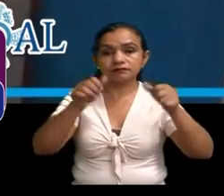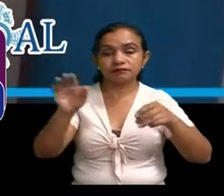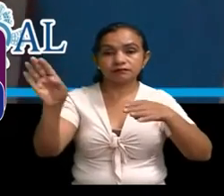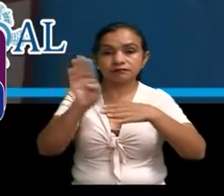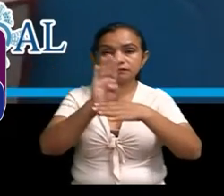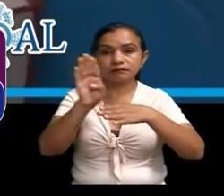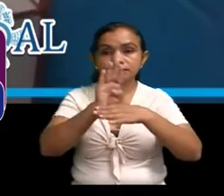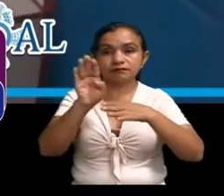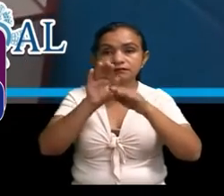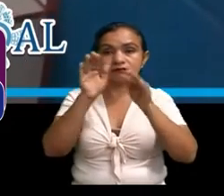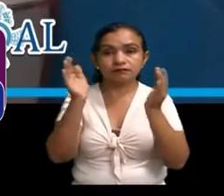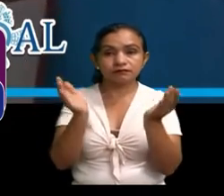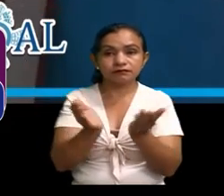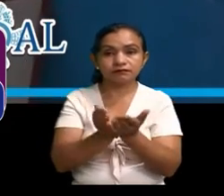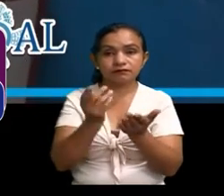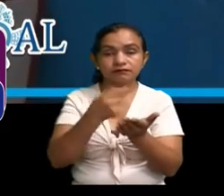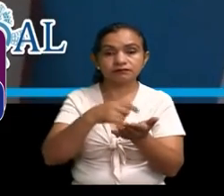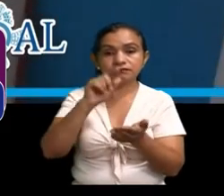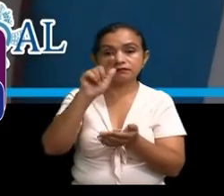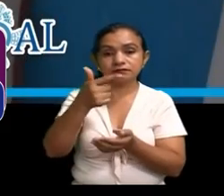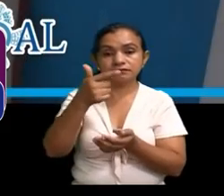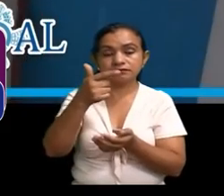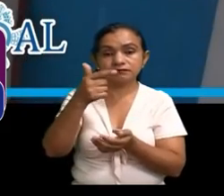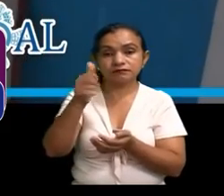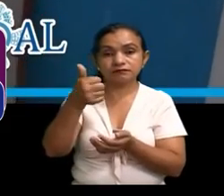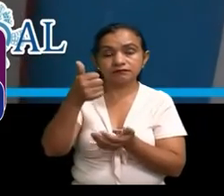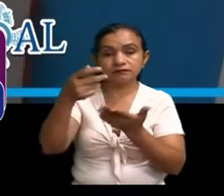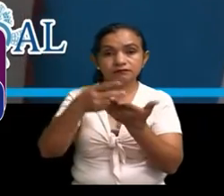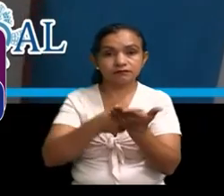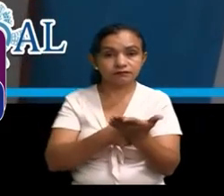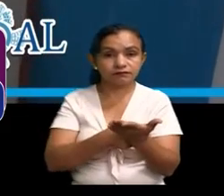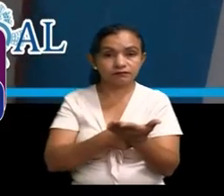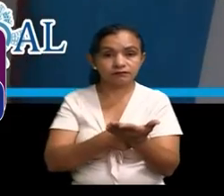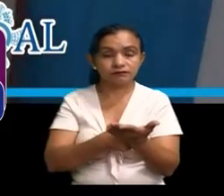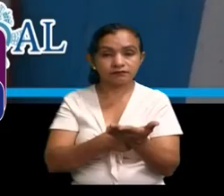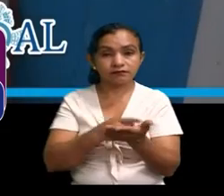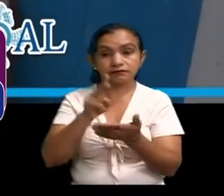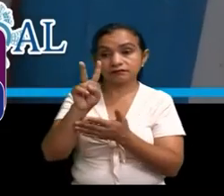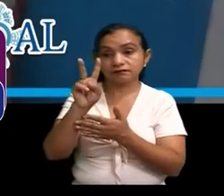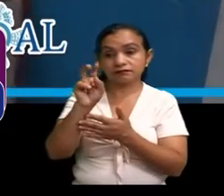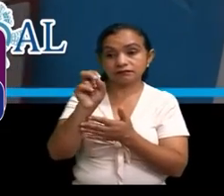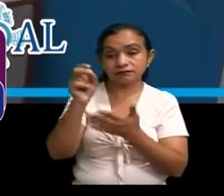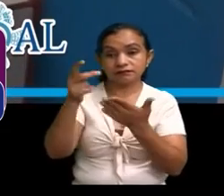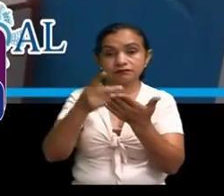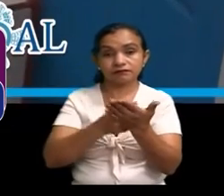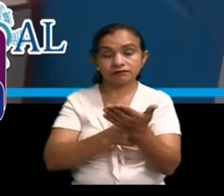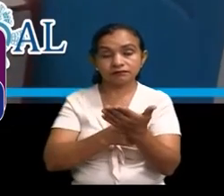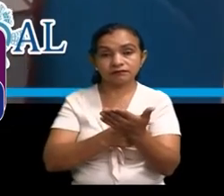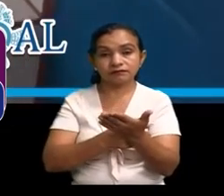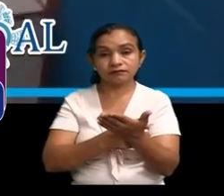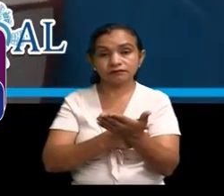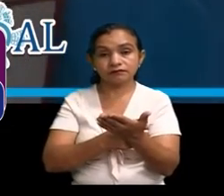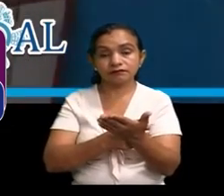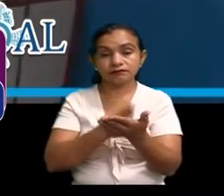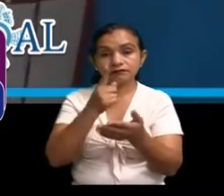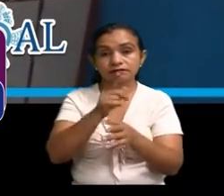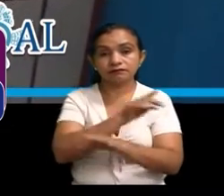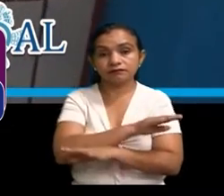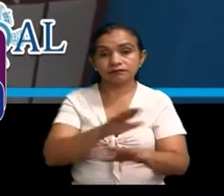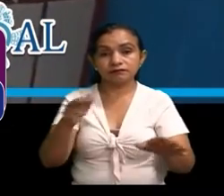Mundial con 76 proyectos. 20 de estos proyectos fueron los últimos que se